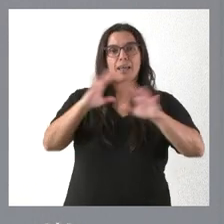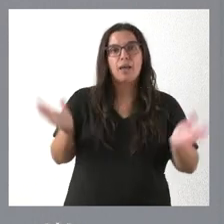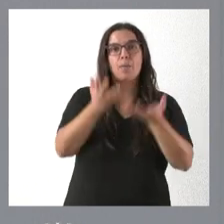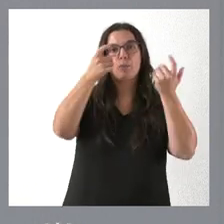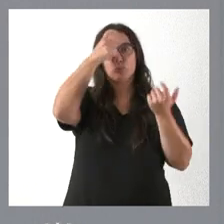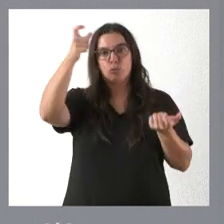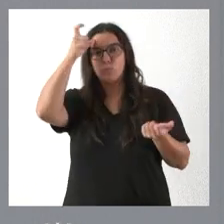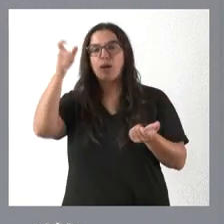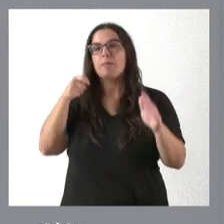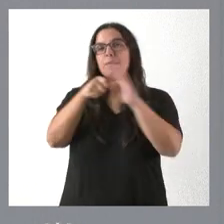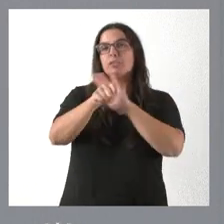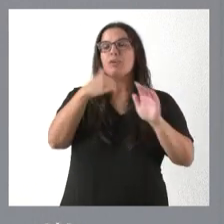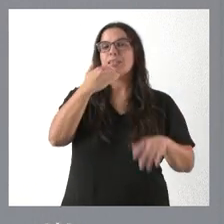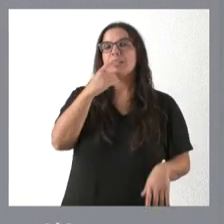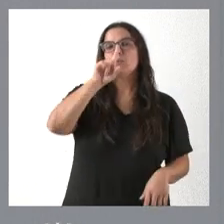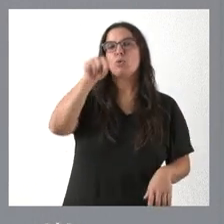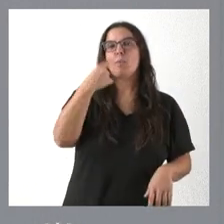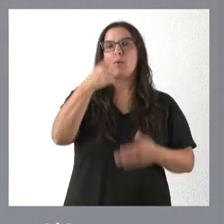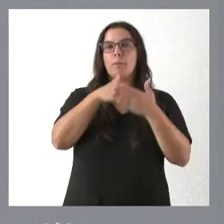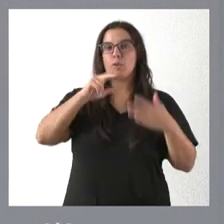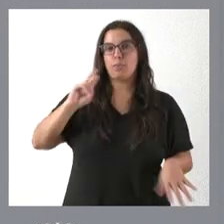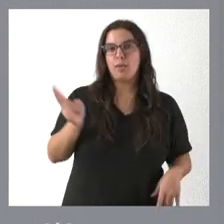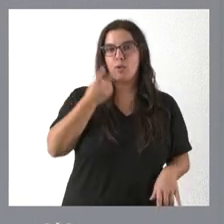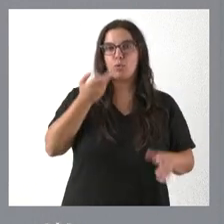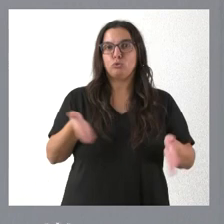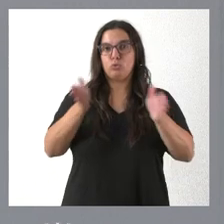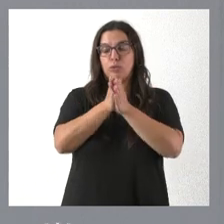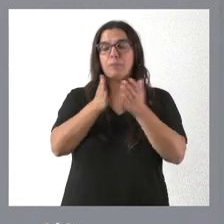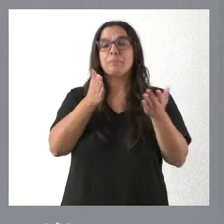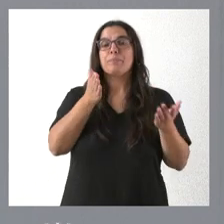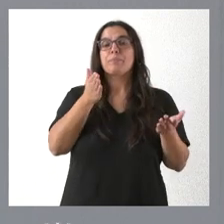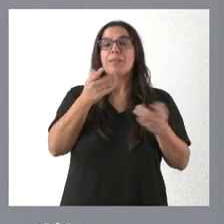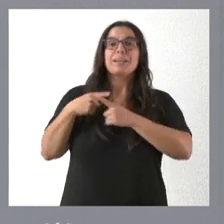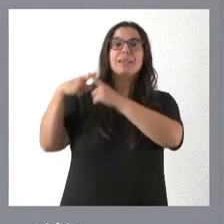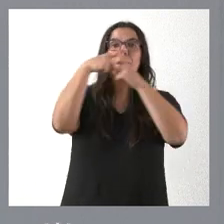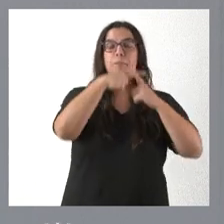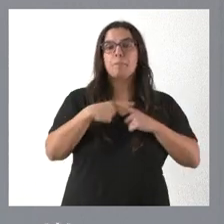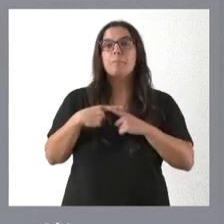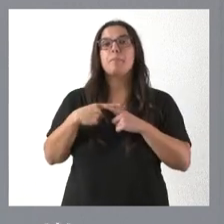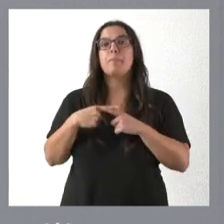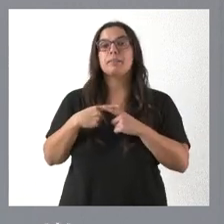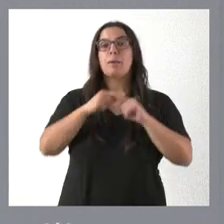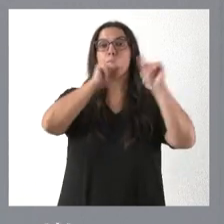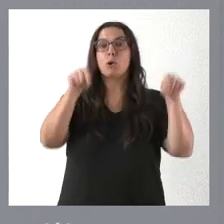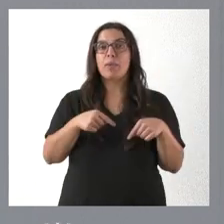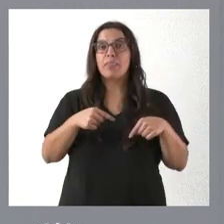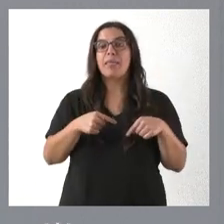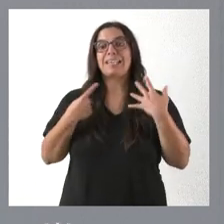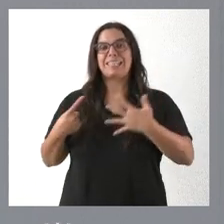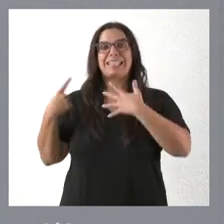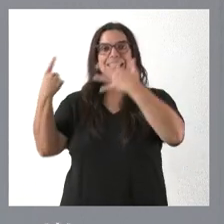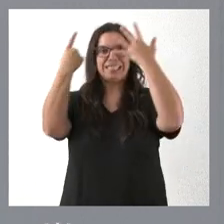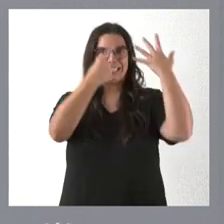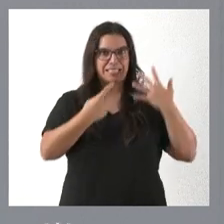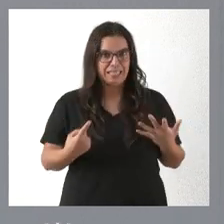cercana a 1,1 millones de euros y que se distribuye a razón de 6 por provincias se pretende con